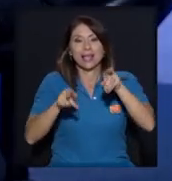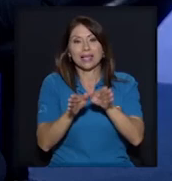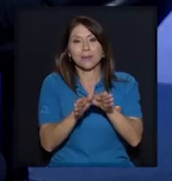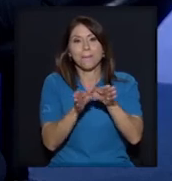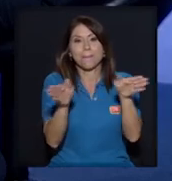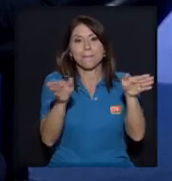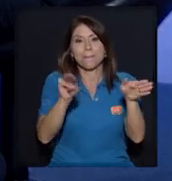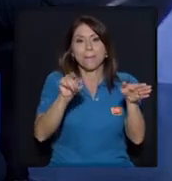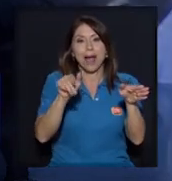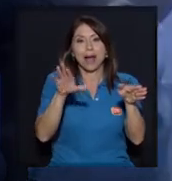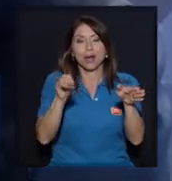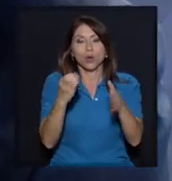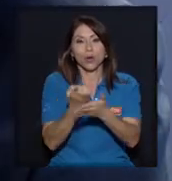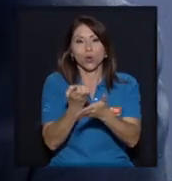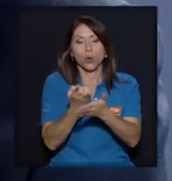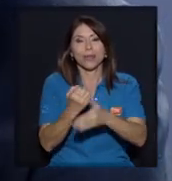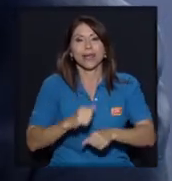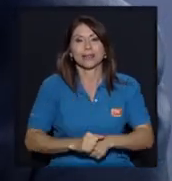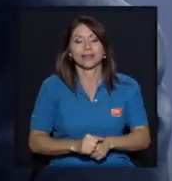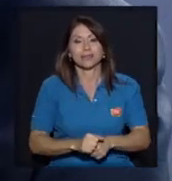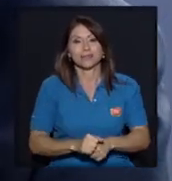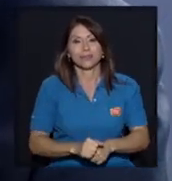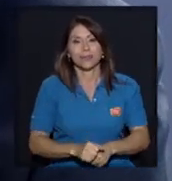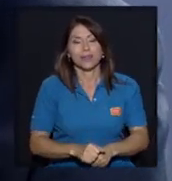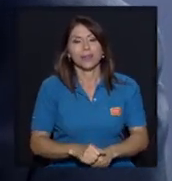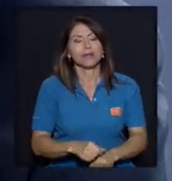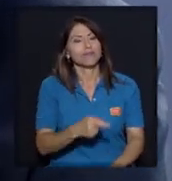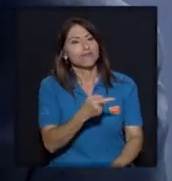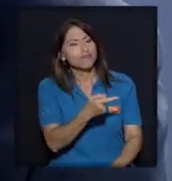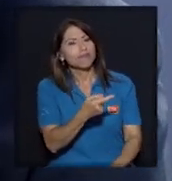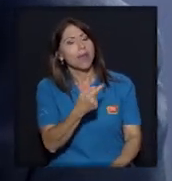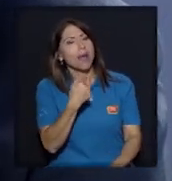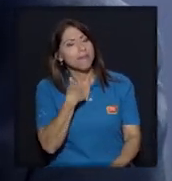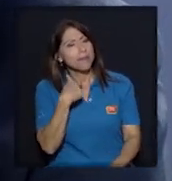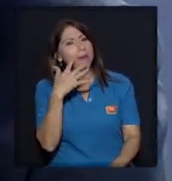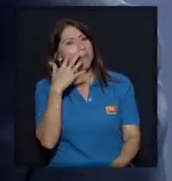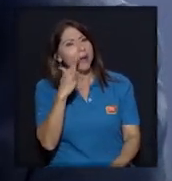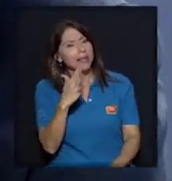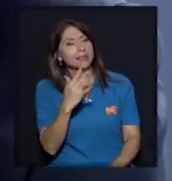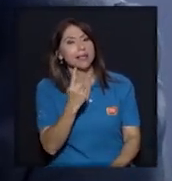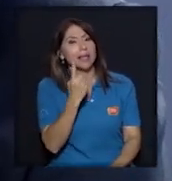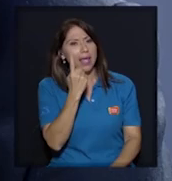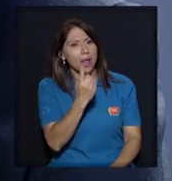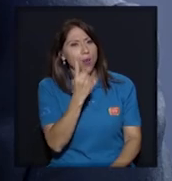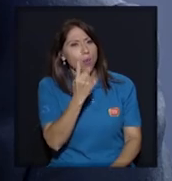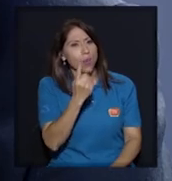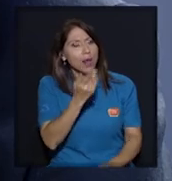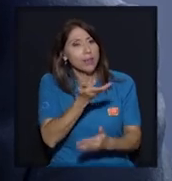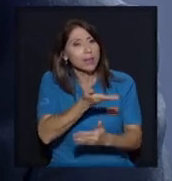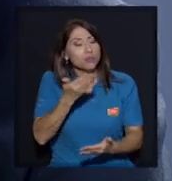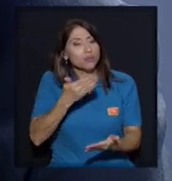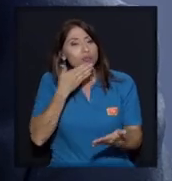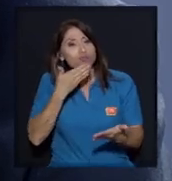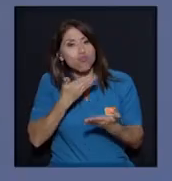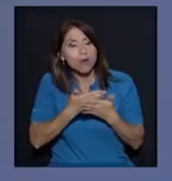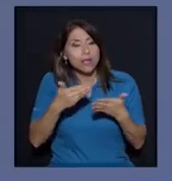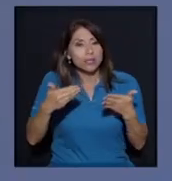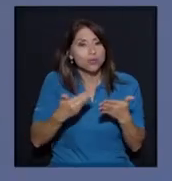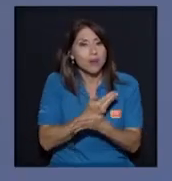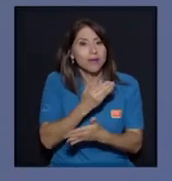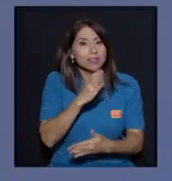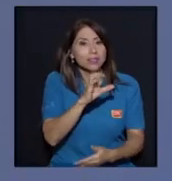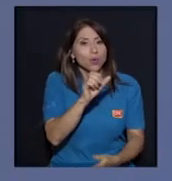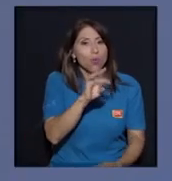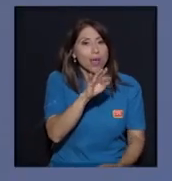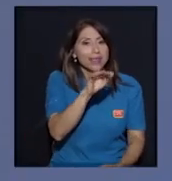Macroeconómicas. Y a mí me parece, don Henry, que una de las virtudes de las nuevas cuentas comparado